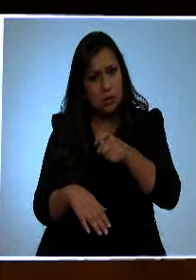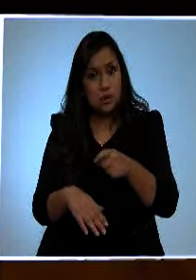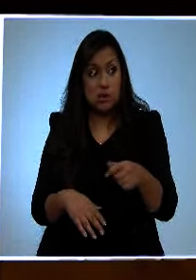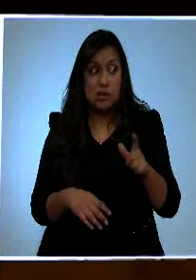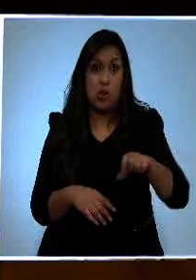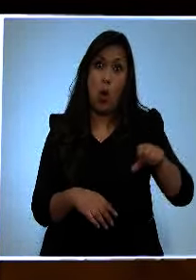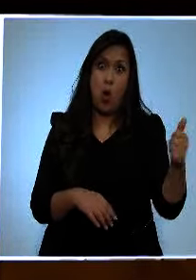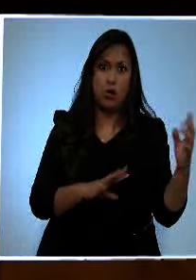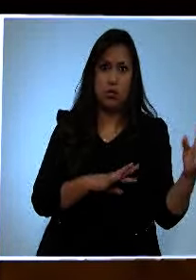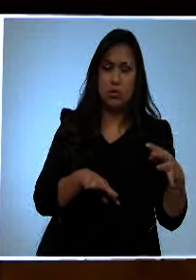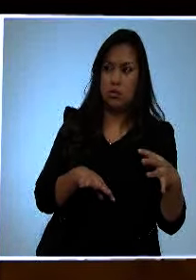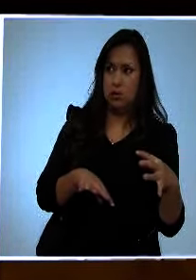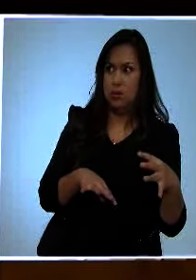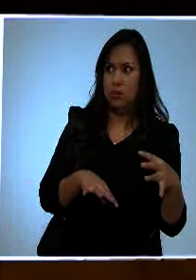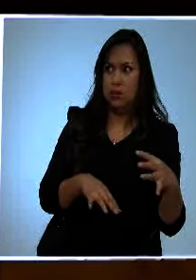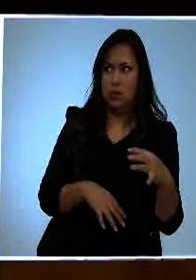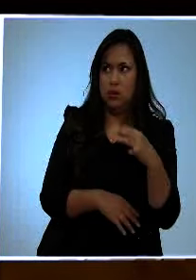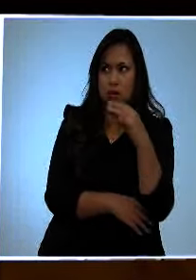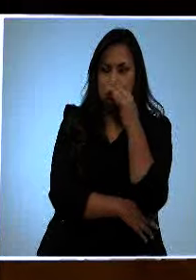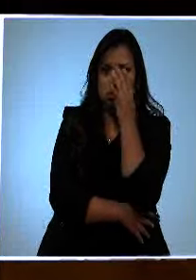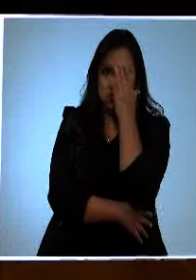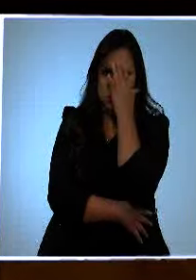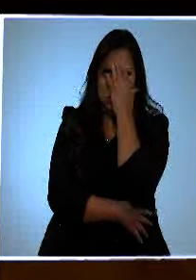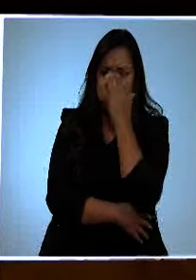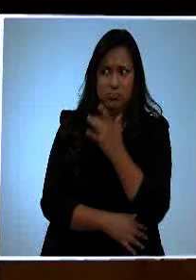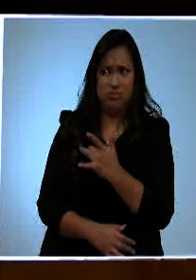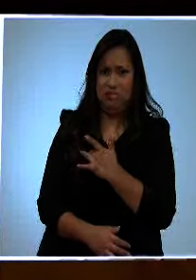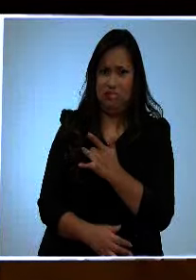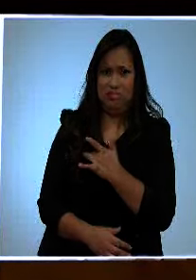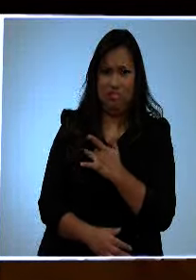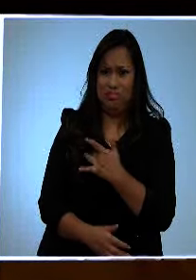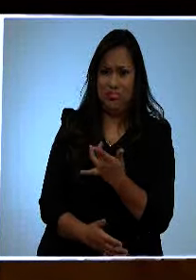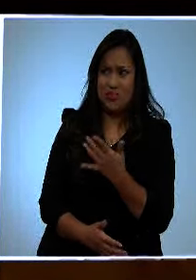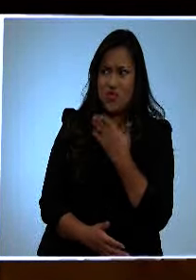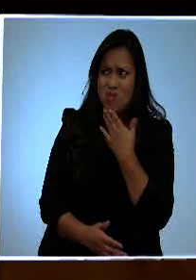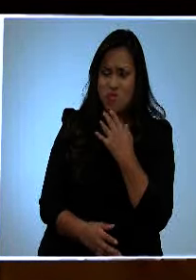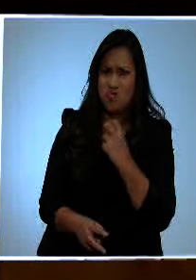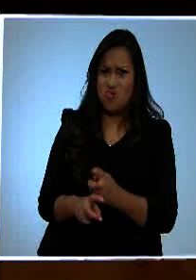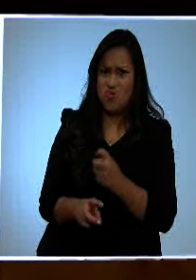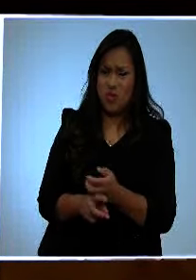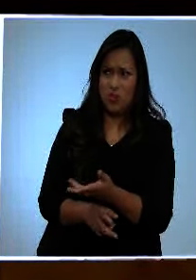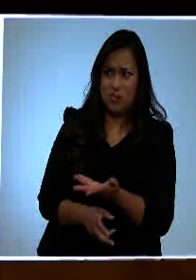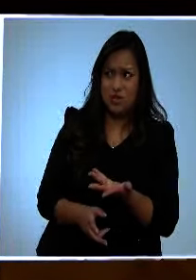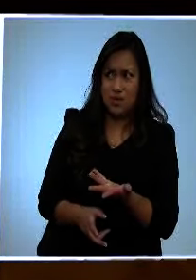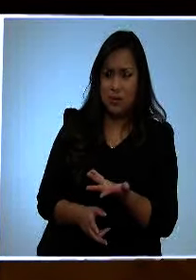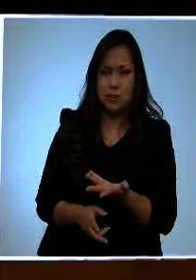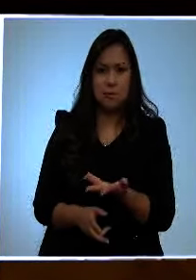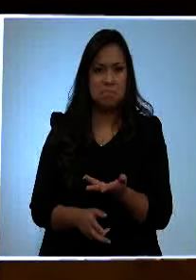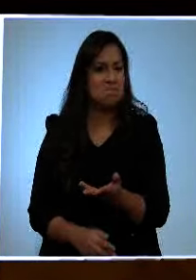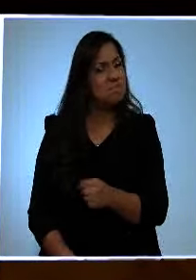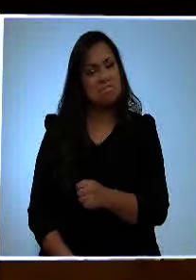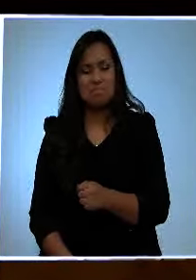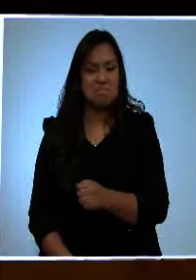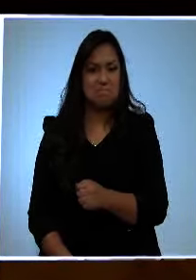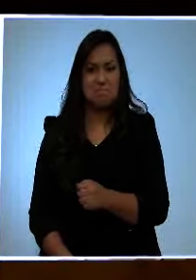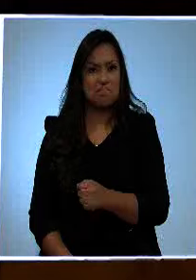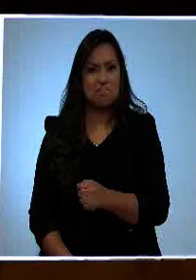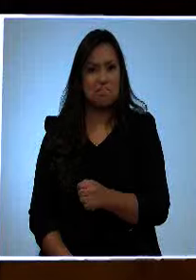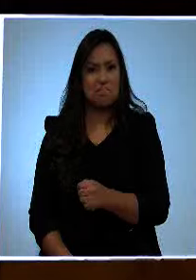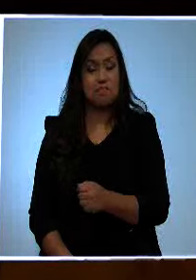esta carrera nos dicen esta gente no tiene sentimientos o es muy dura No al contrario cuando yo he visto casos